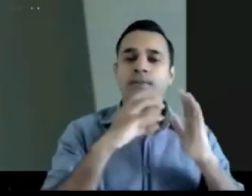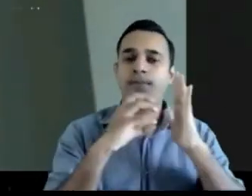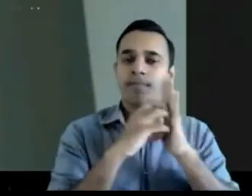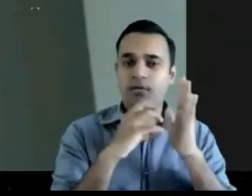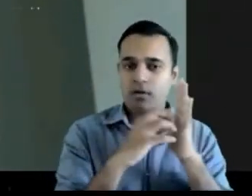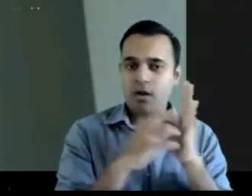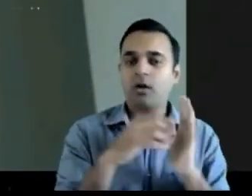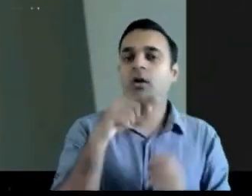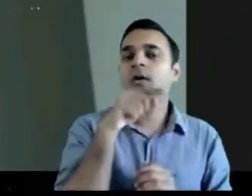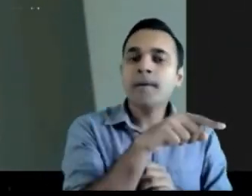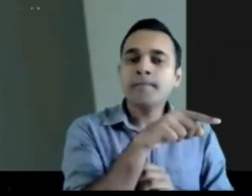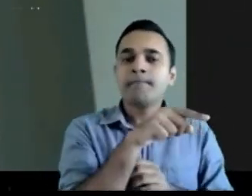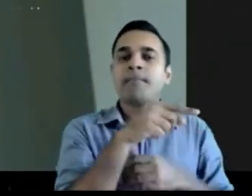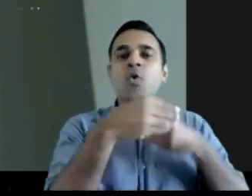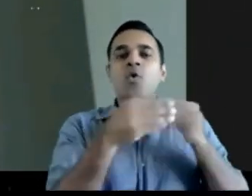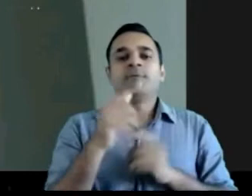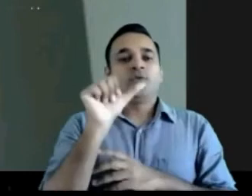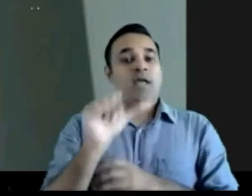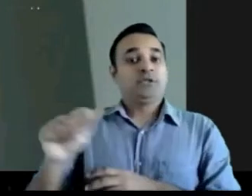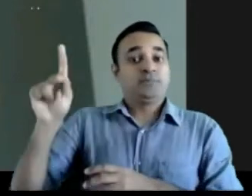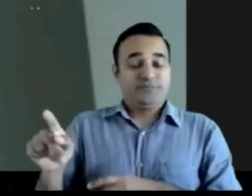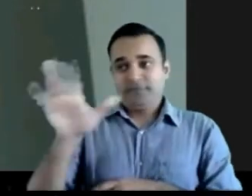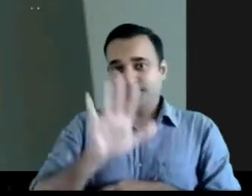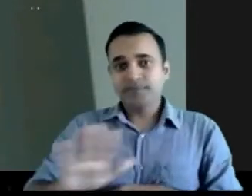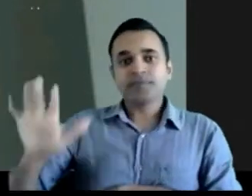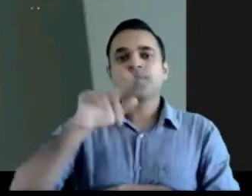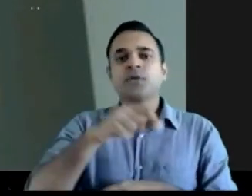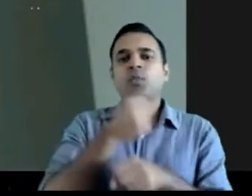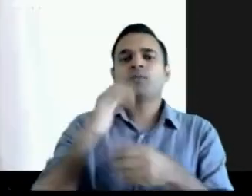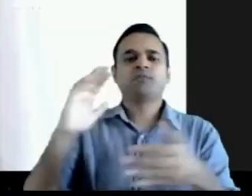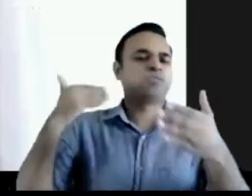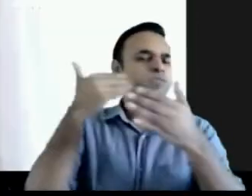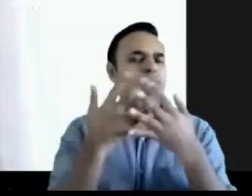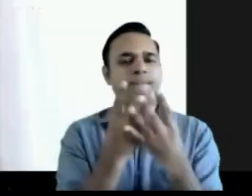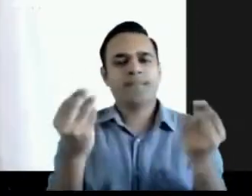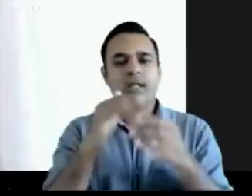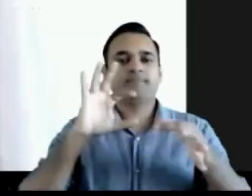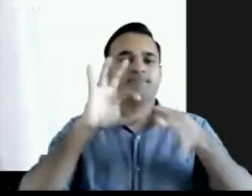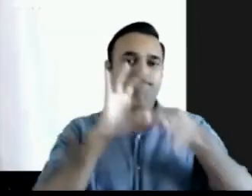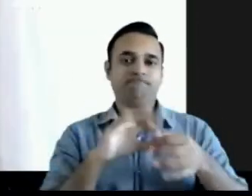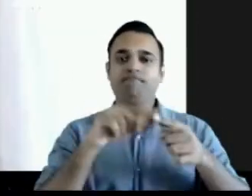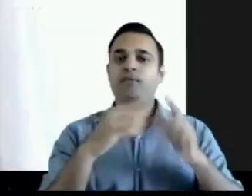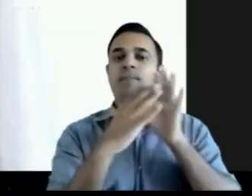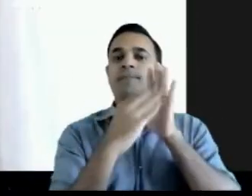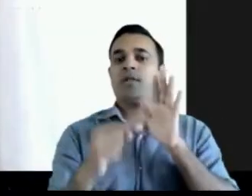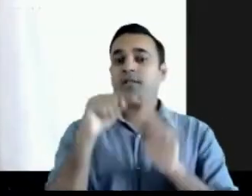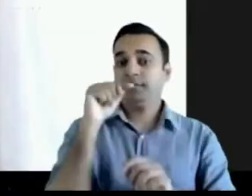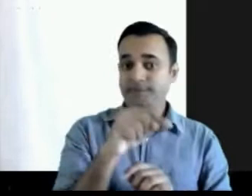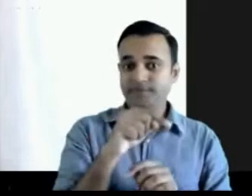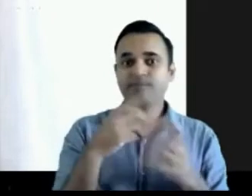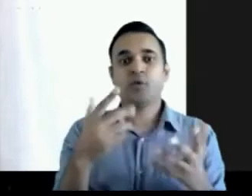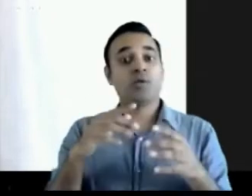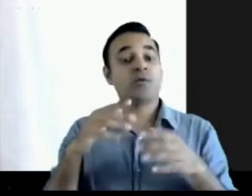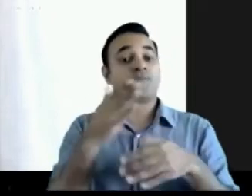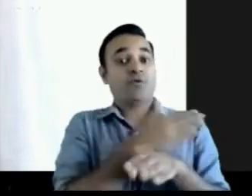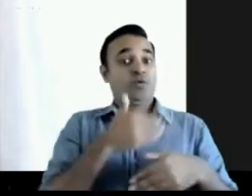marinela for a few opening remarks as well thank you very much brenda um and